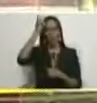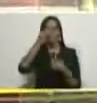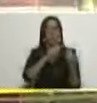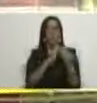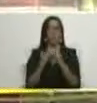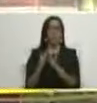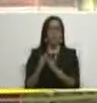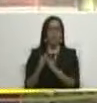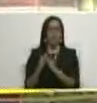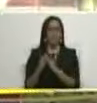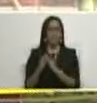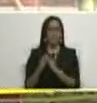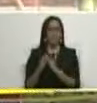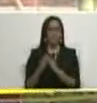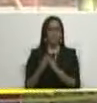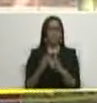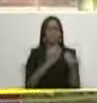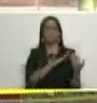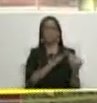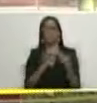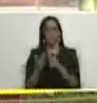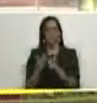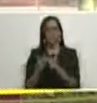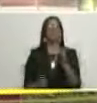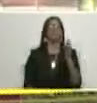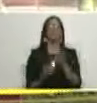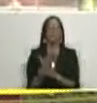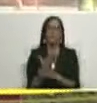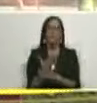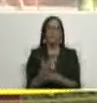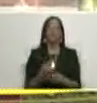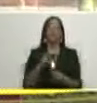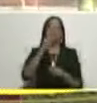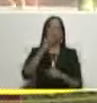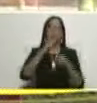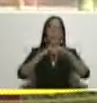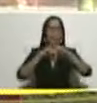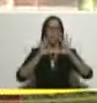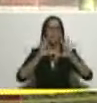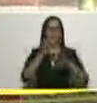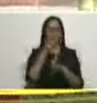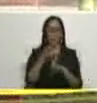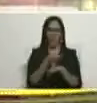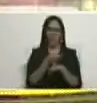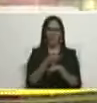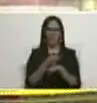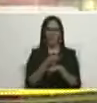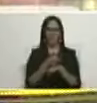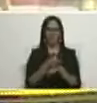comunales y de las comunas, que han surgido al calor del 1x10 del buen gobierno.